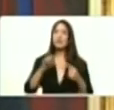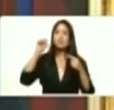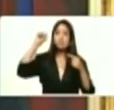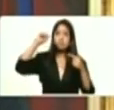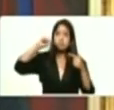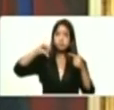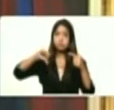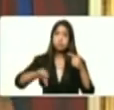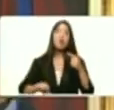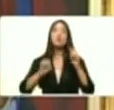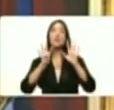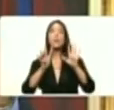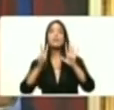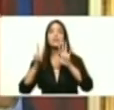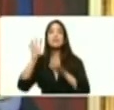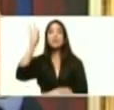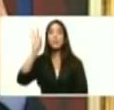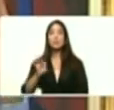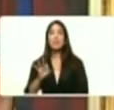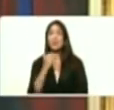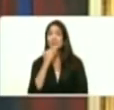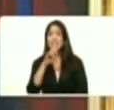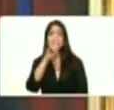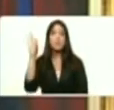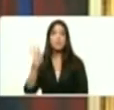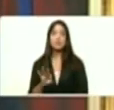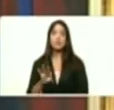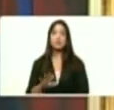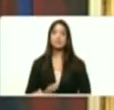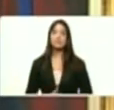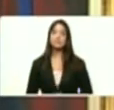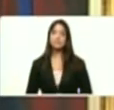% de los ingresos. 100%, pues, se puede decir.